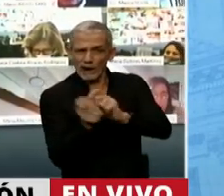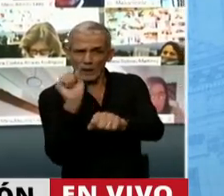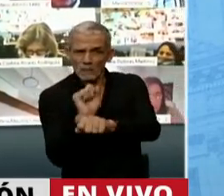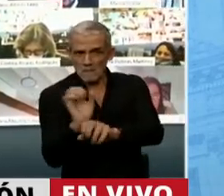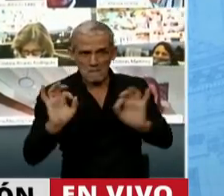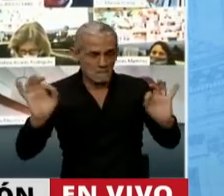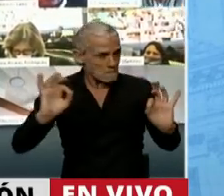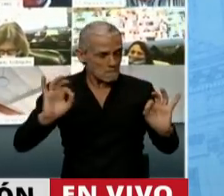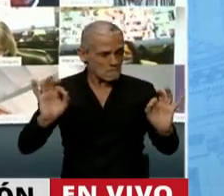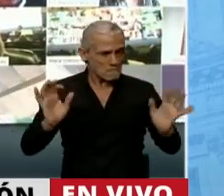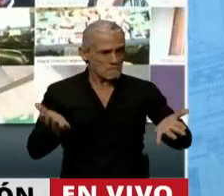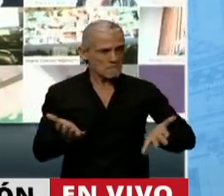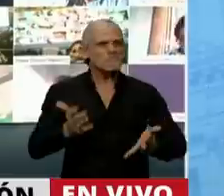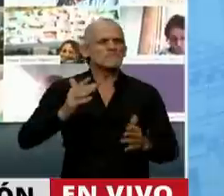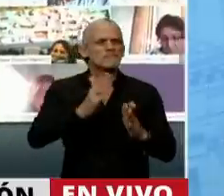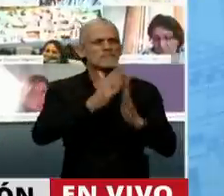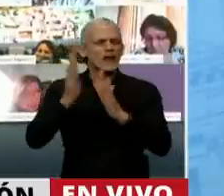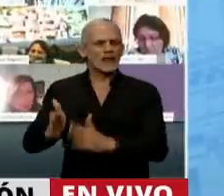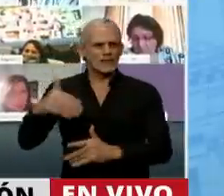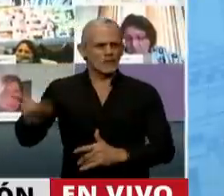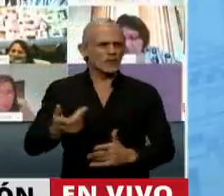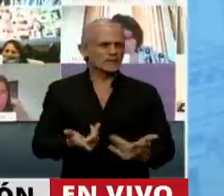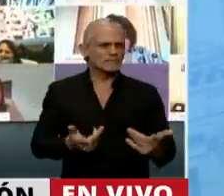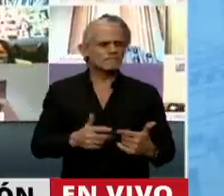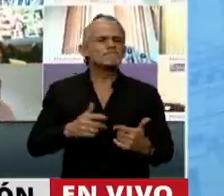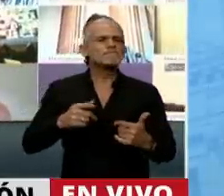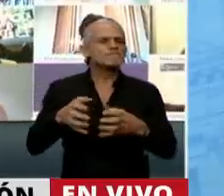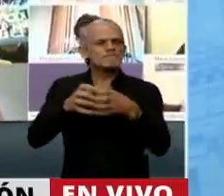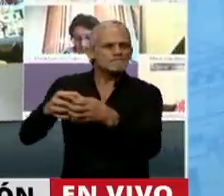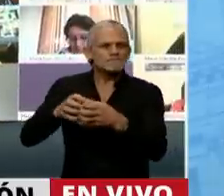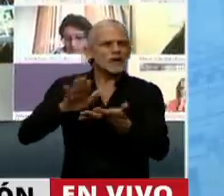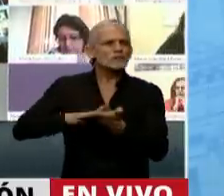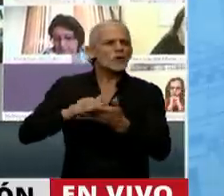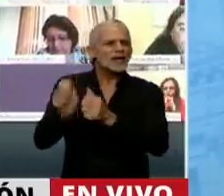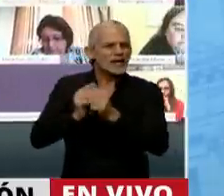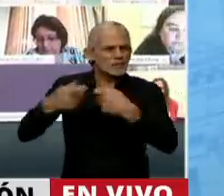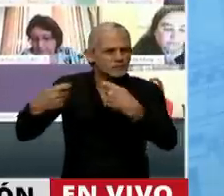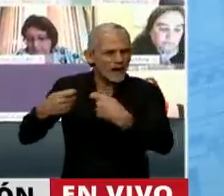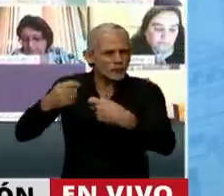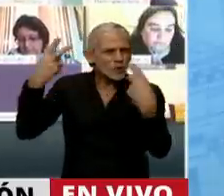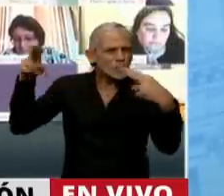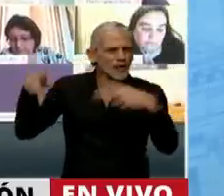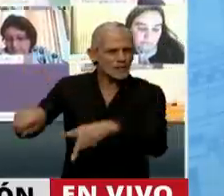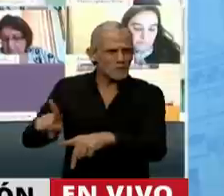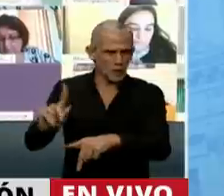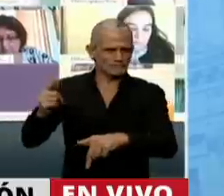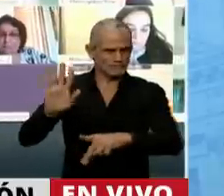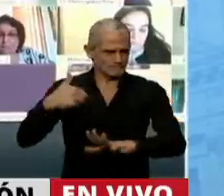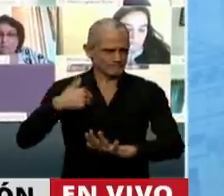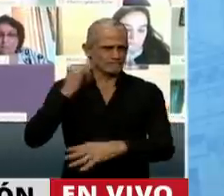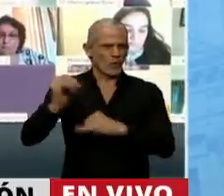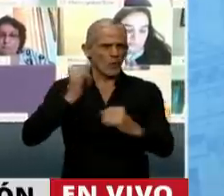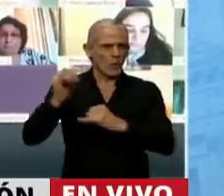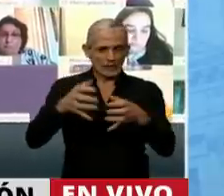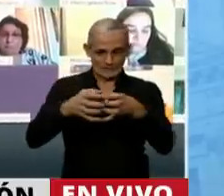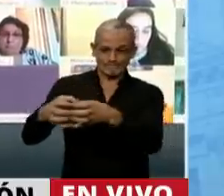a luego al sector turístico, yo puedo contarles que es un